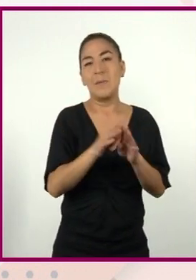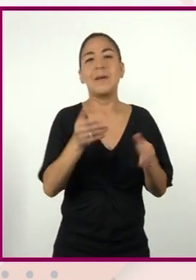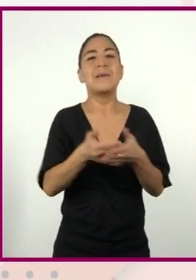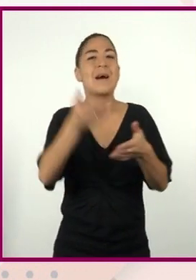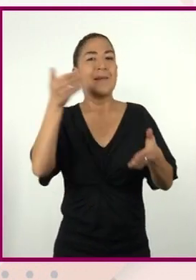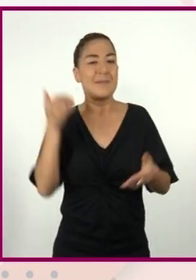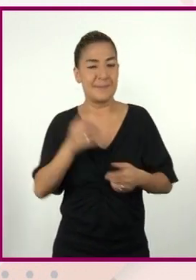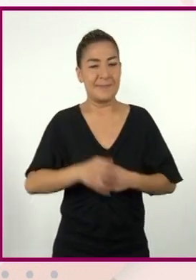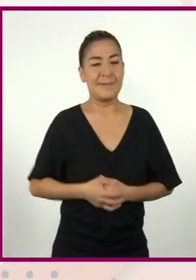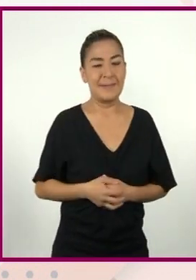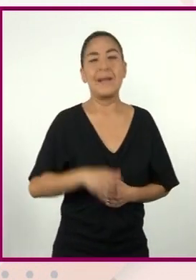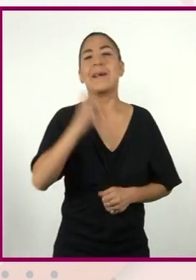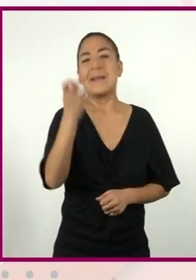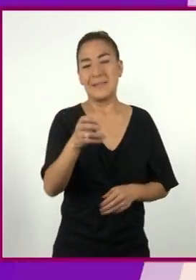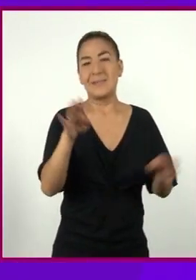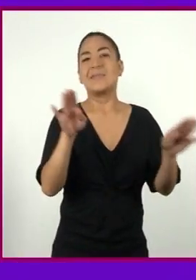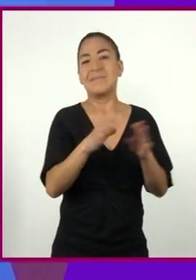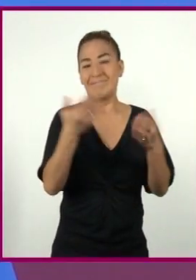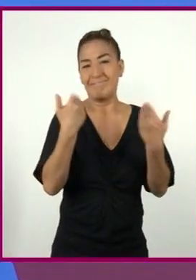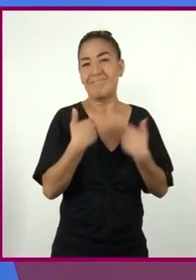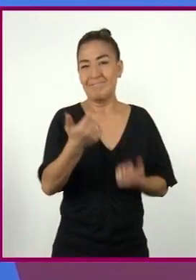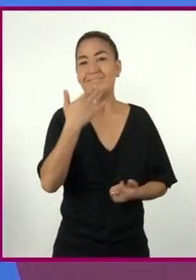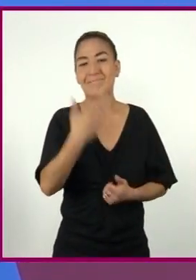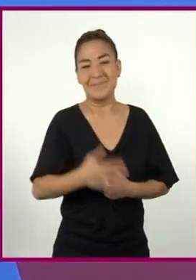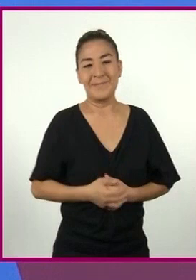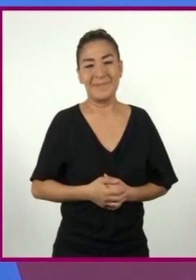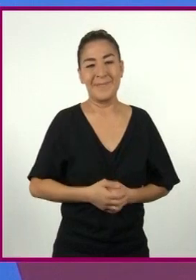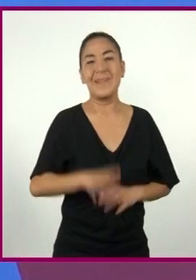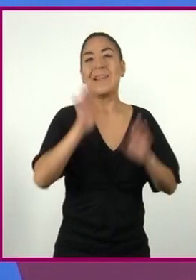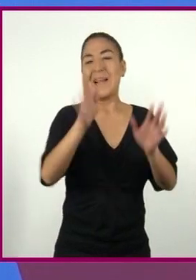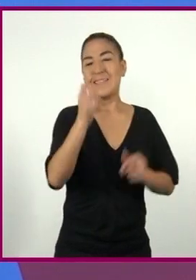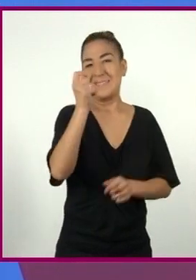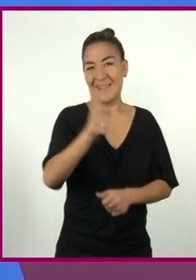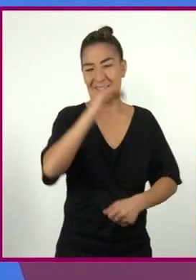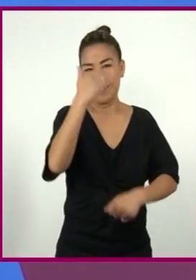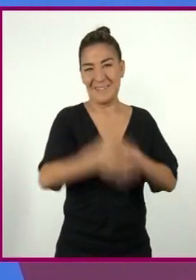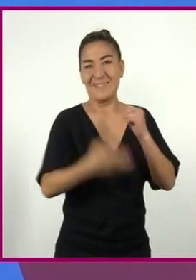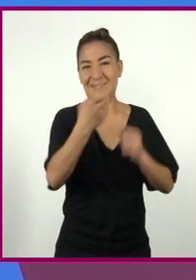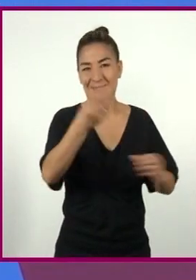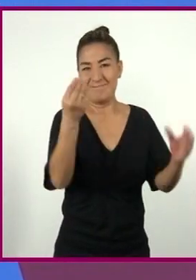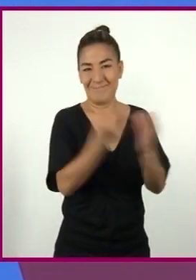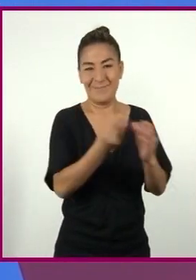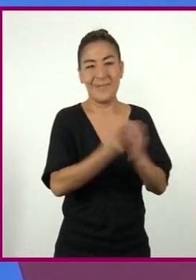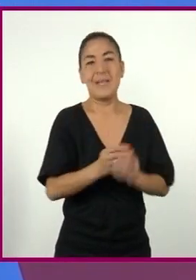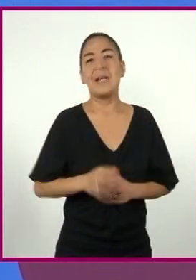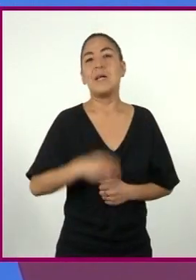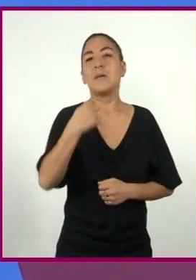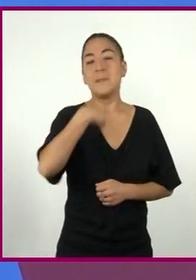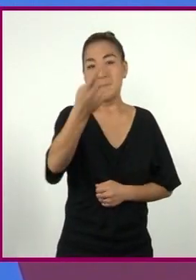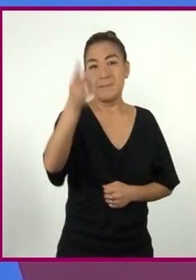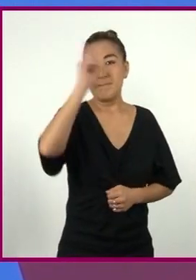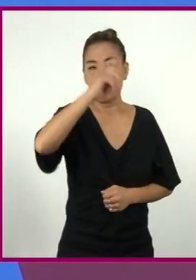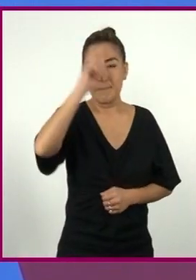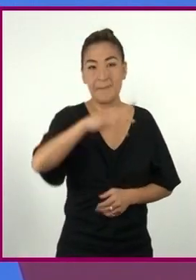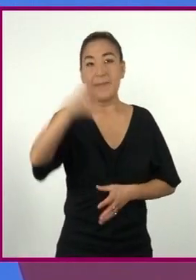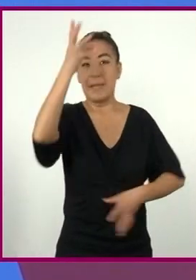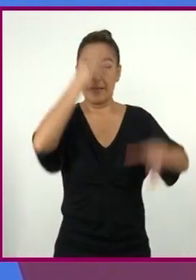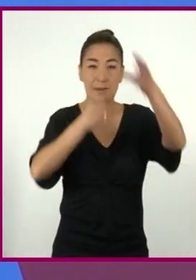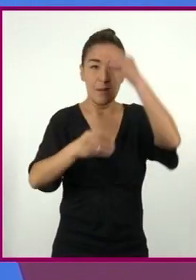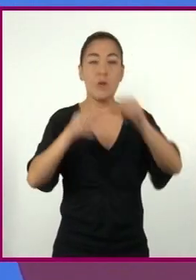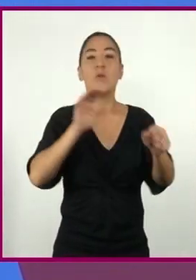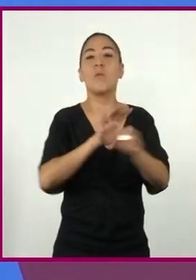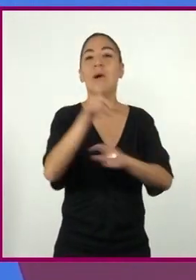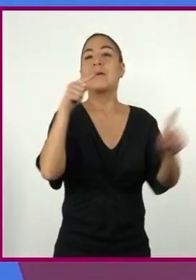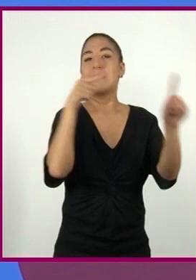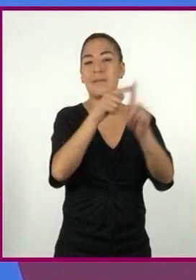copretérito. Efectivamente. Casi finalizamos con esta sesión. Les recordamos que el aprendizaje